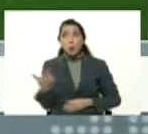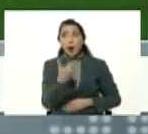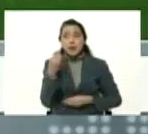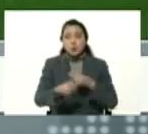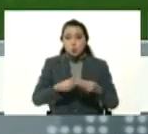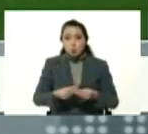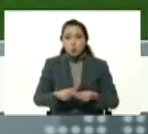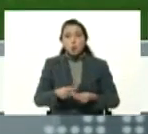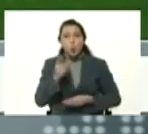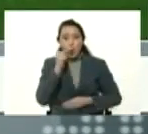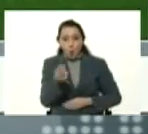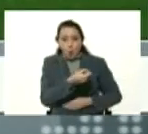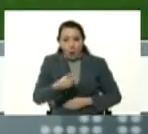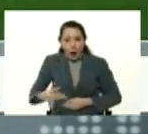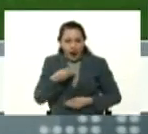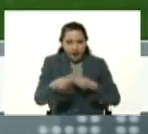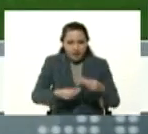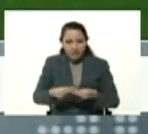Rotundo.